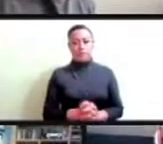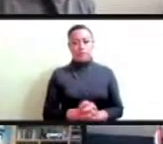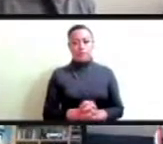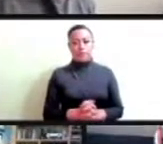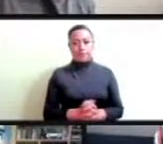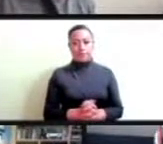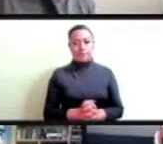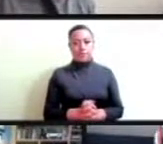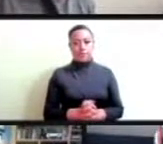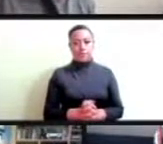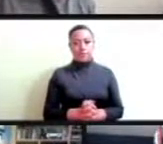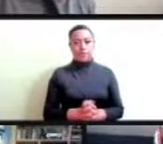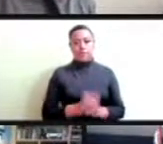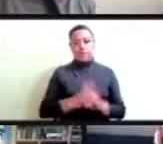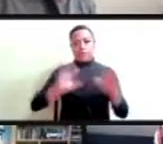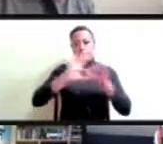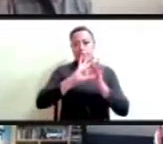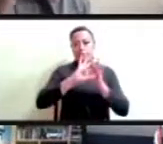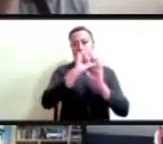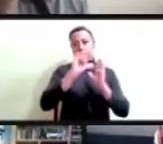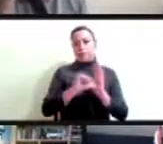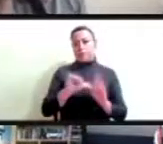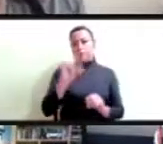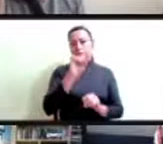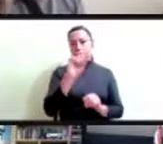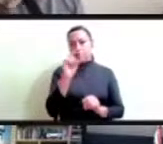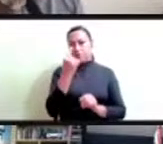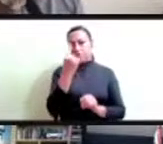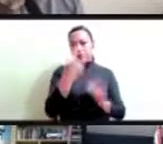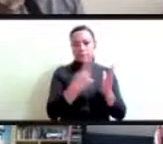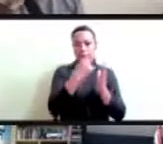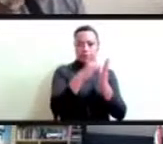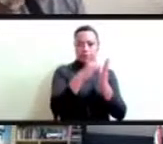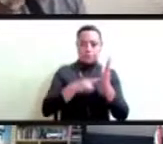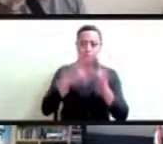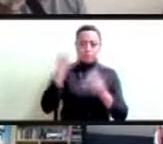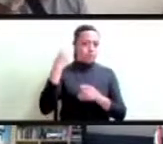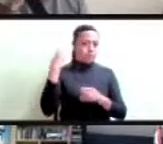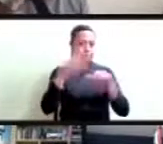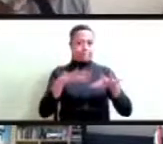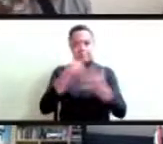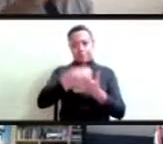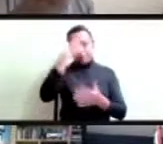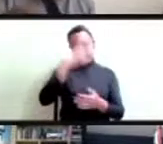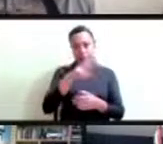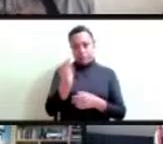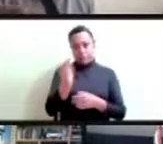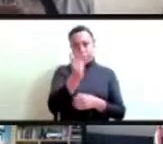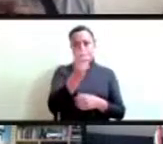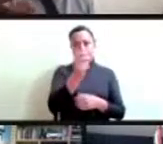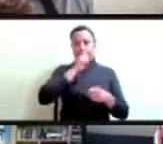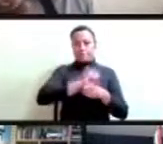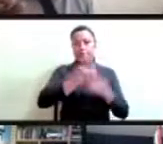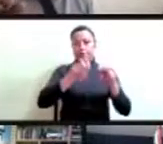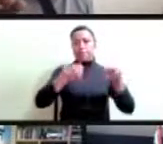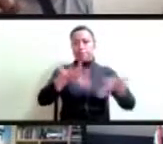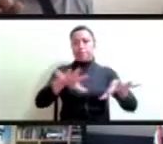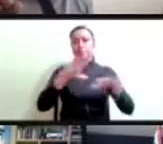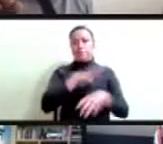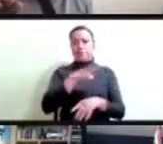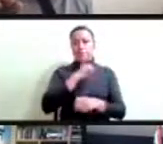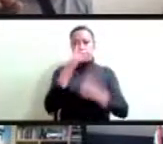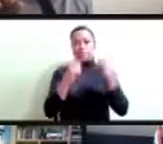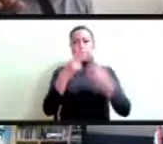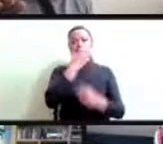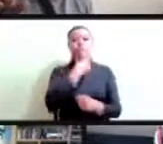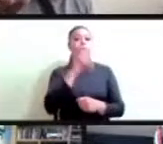En términos de lo dispuesto por el artículo 101 del reglamento del Congreso de la Ciudad de México, consulte la Secretaría Pleno si existe alguna diputada o algún diputado en contra de ser